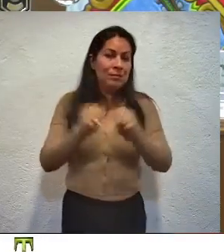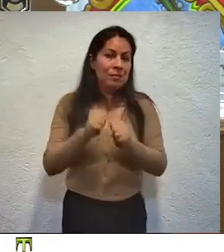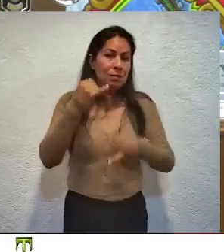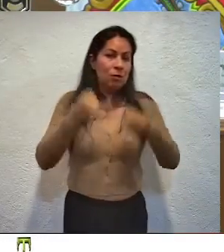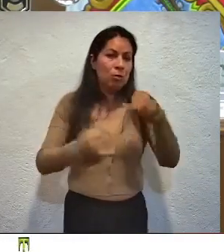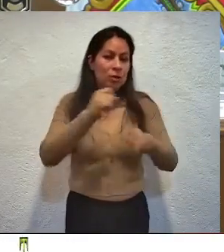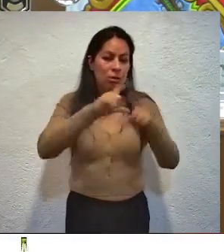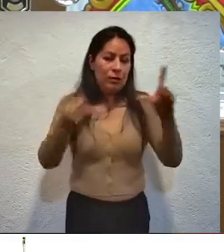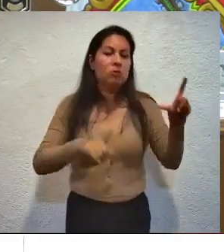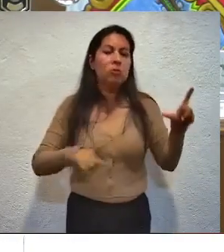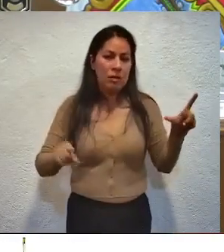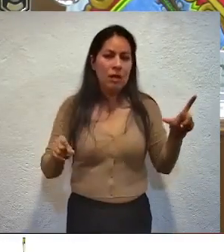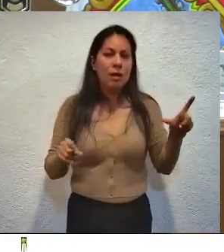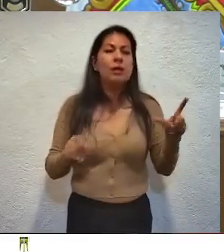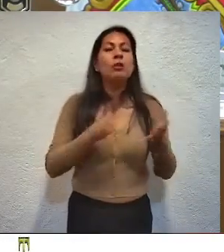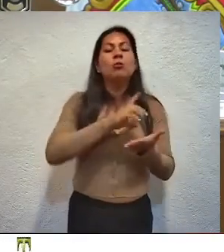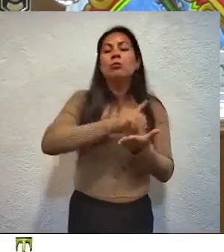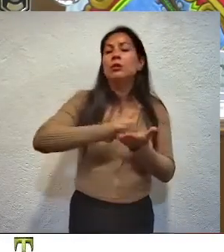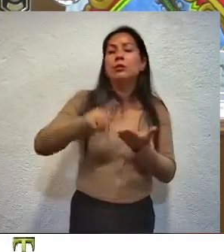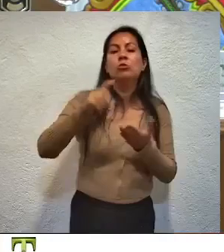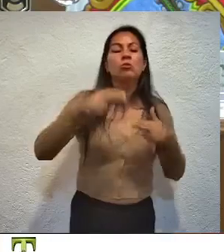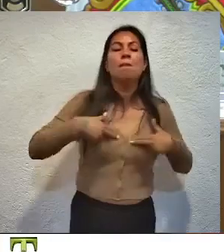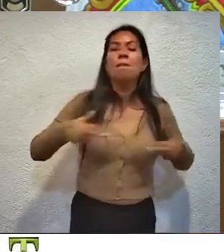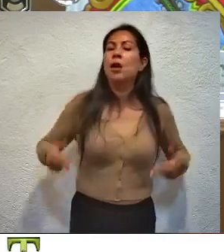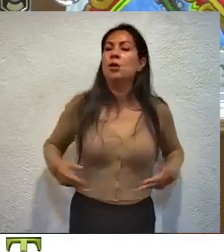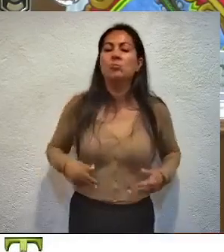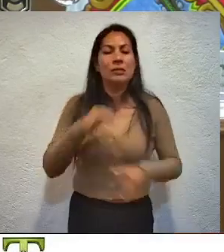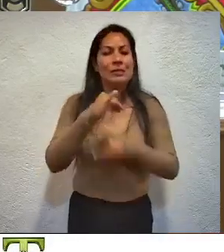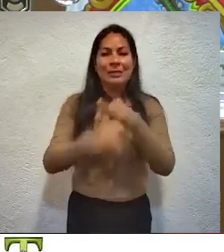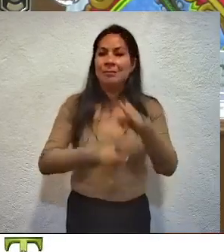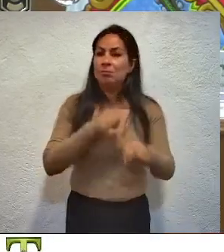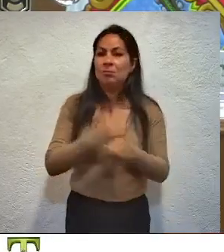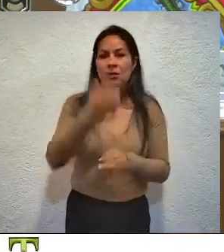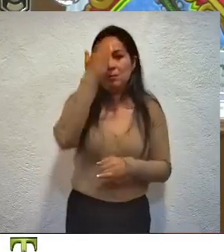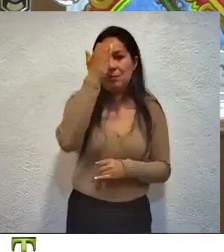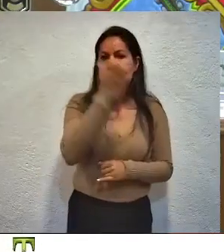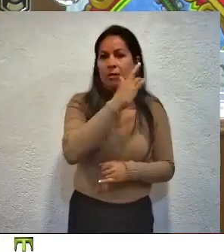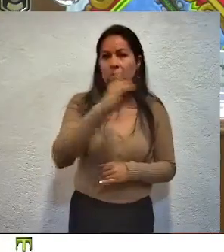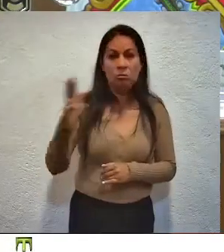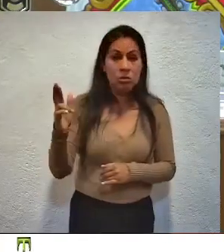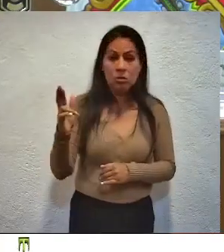jurídico nacional ni con los derechos humanos internacionalmente